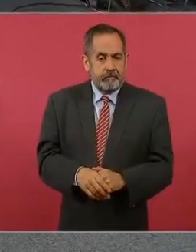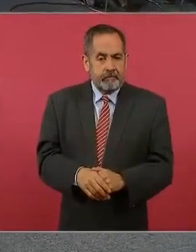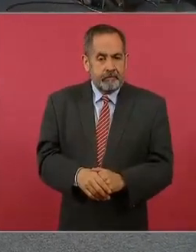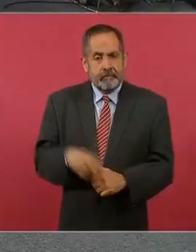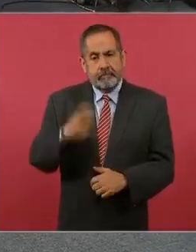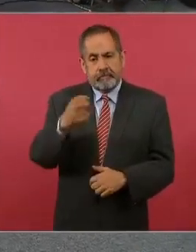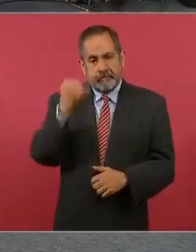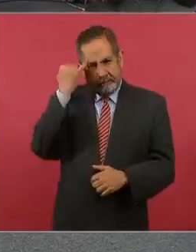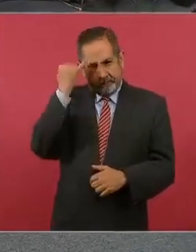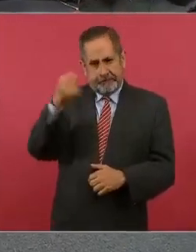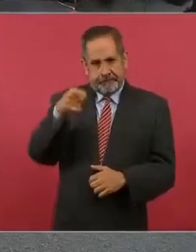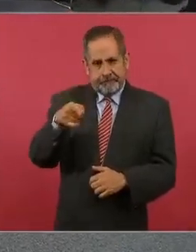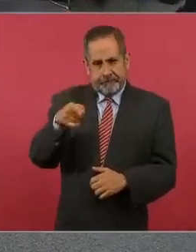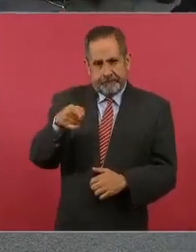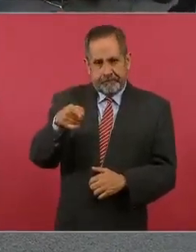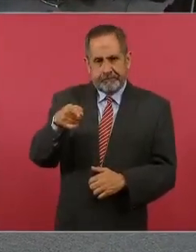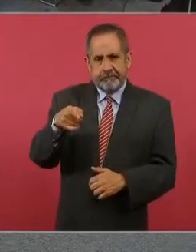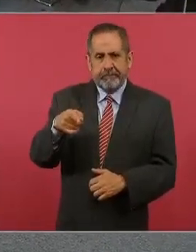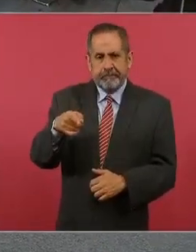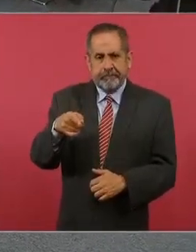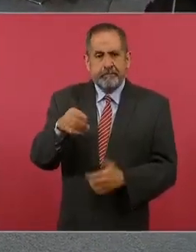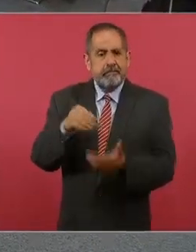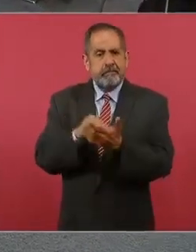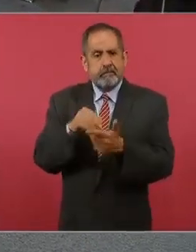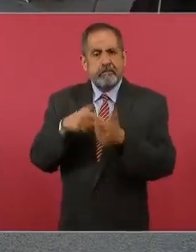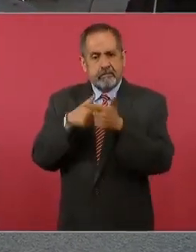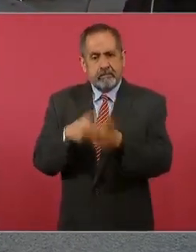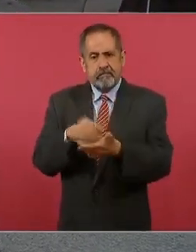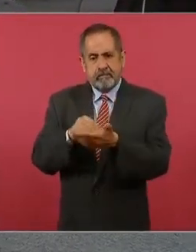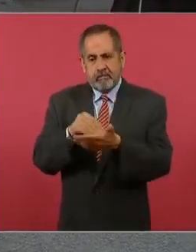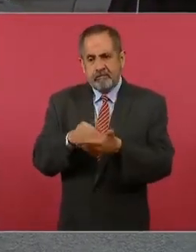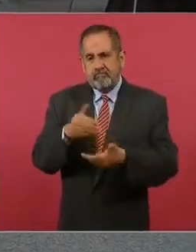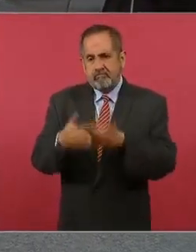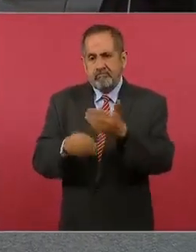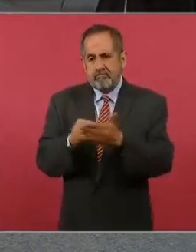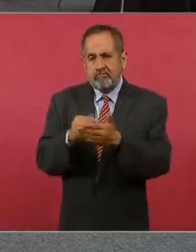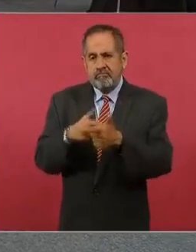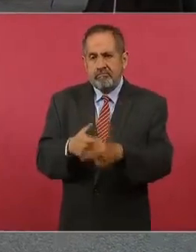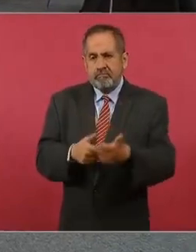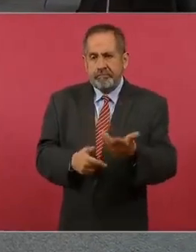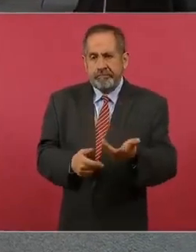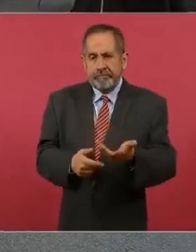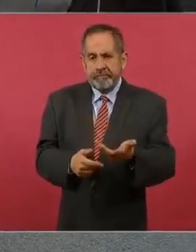esa concepción predomina también,